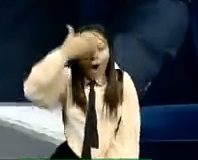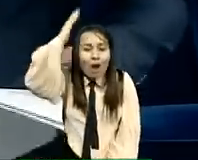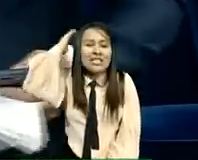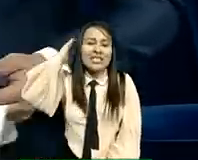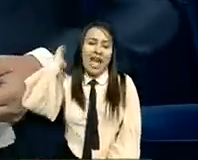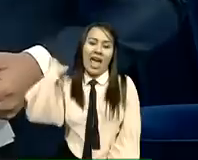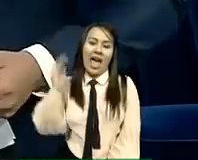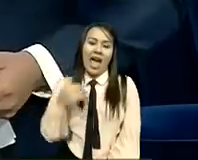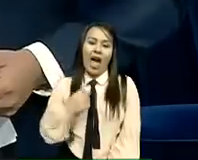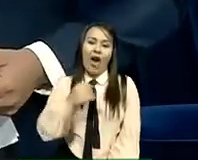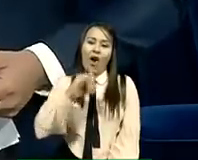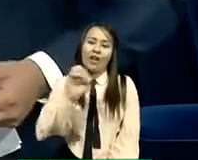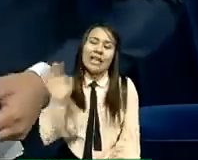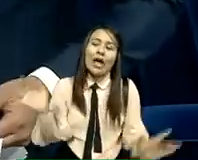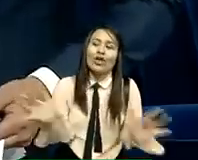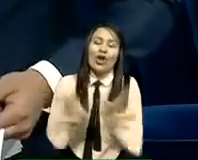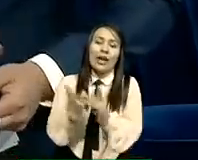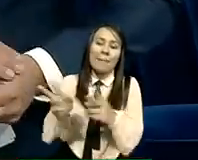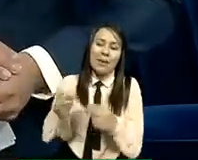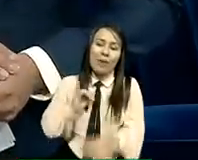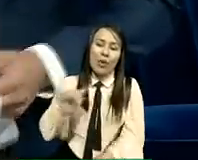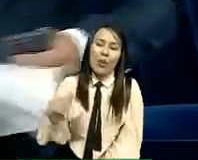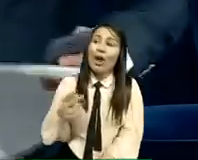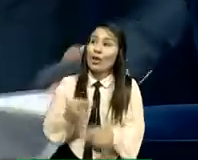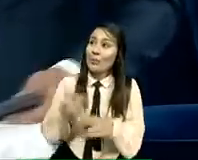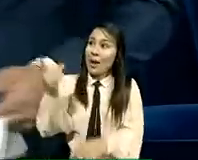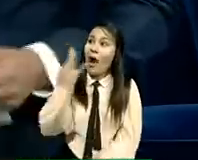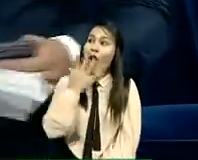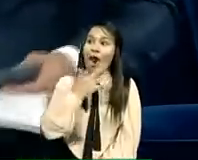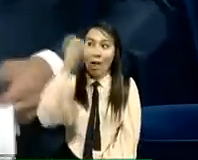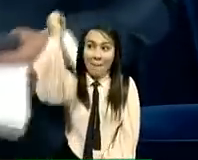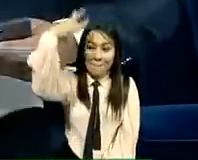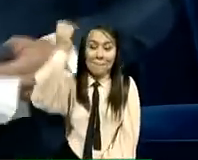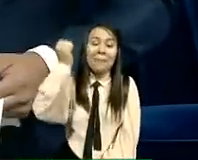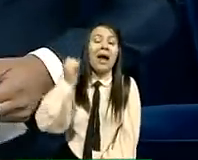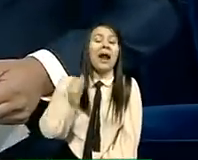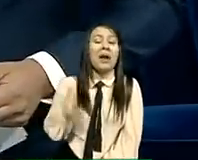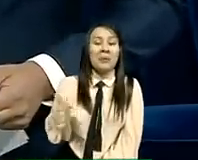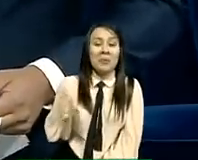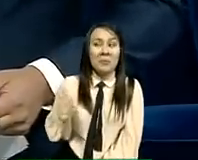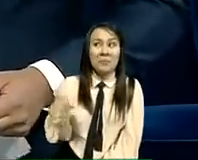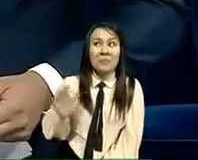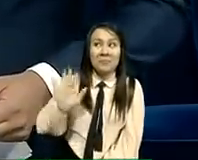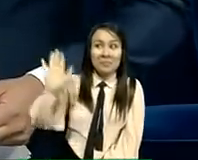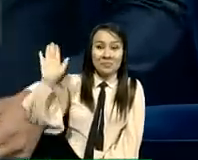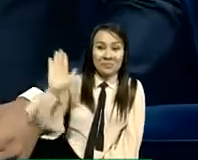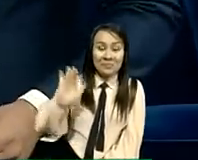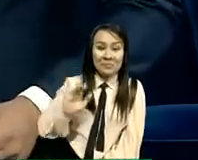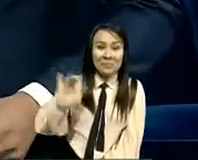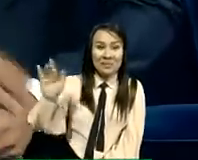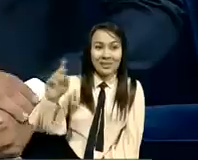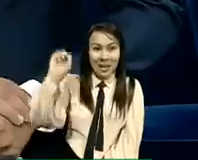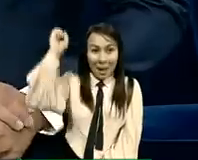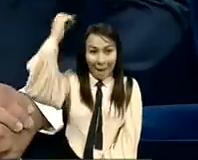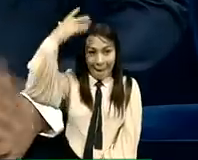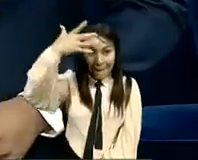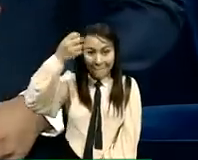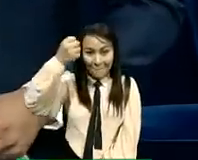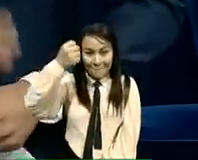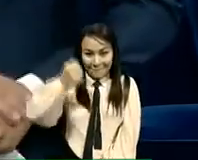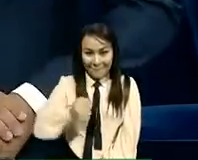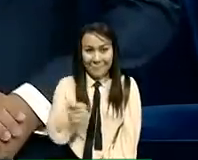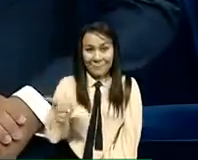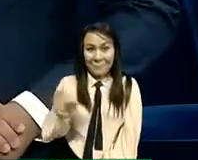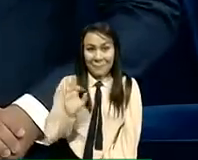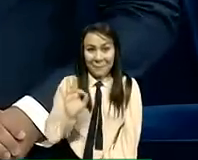Tocayo. Tocayo, qué gusto, Tocayo. Me gusta ahí su paraguas, el color, todo, ¿ah? Hace armonía ahí con todo el atuendo,